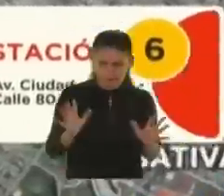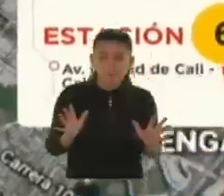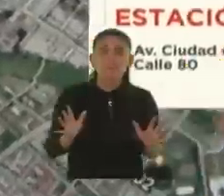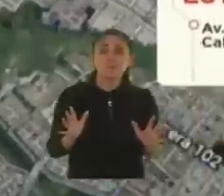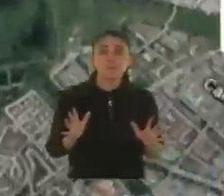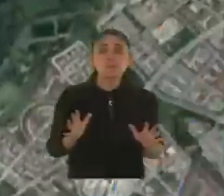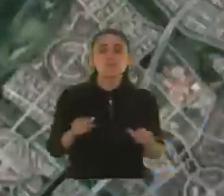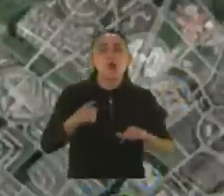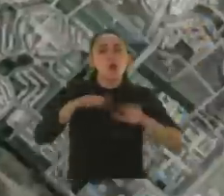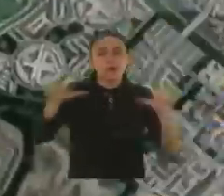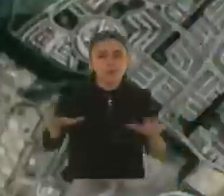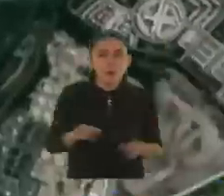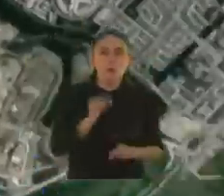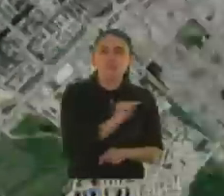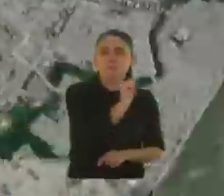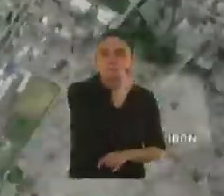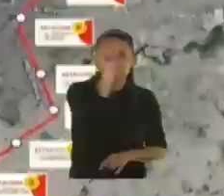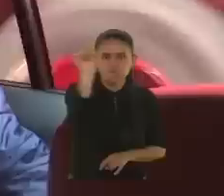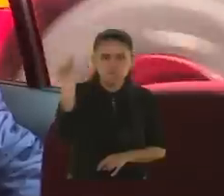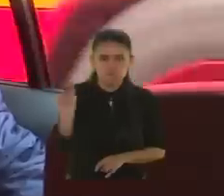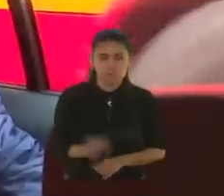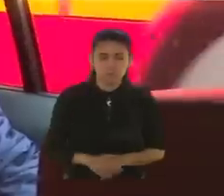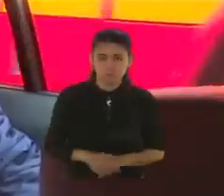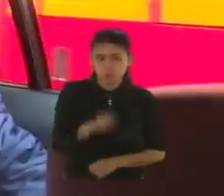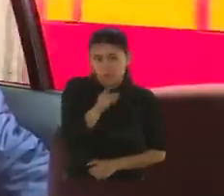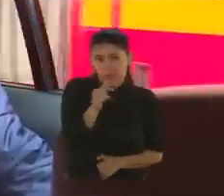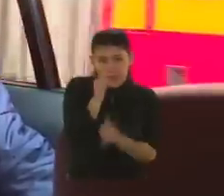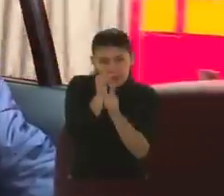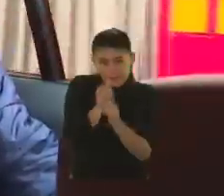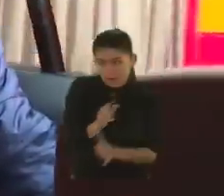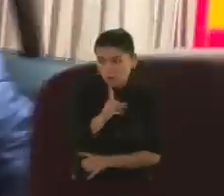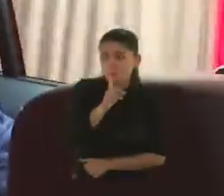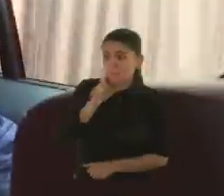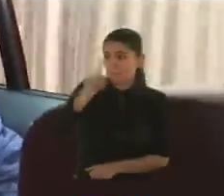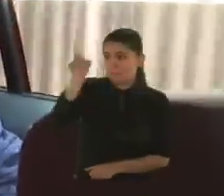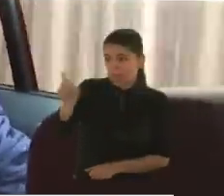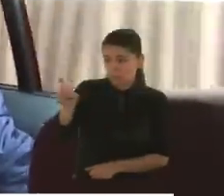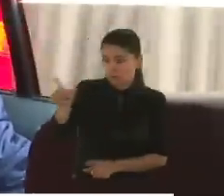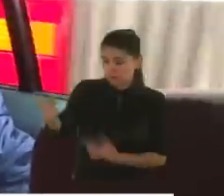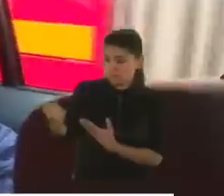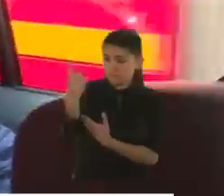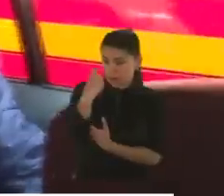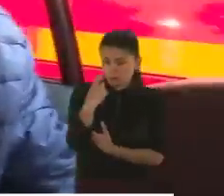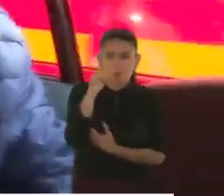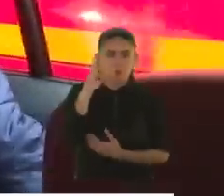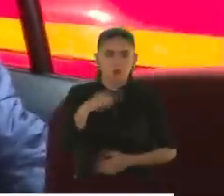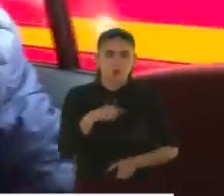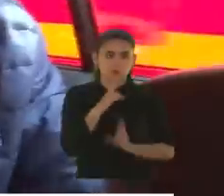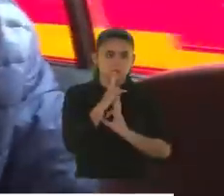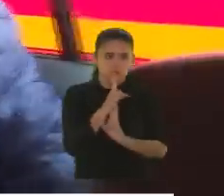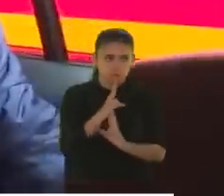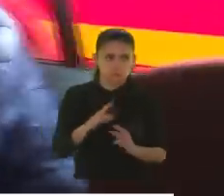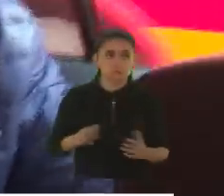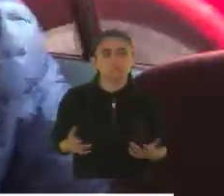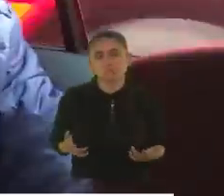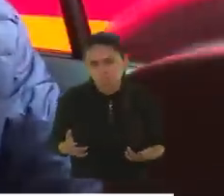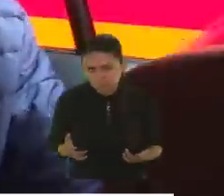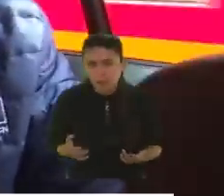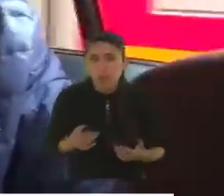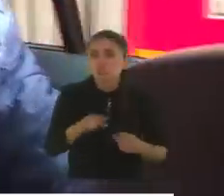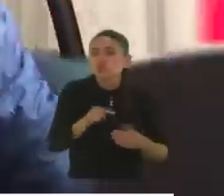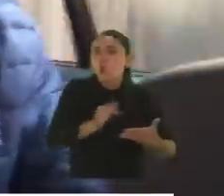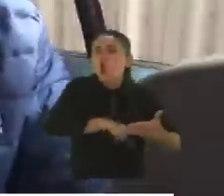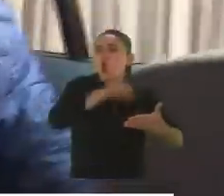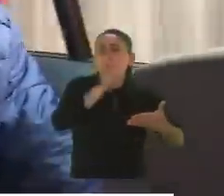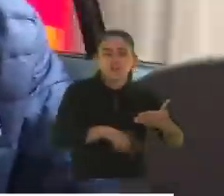y de inversiones. Si usted le pregunta al ingeniero, pues yo le tengo que contestar que con mi experiencia, pues una modificación de un contrato